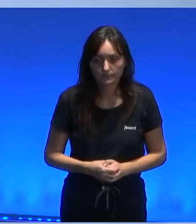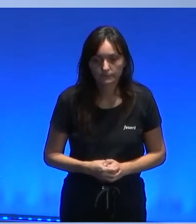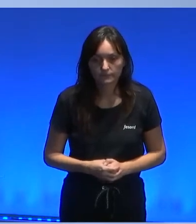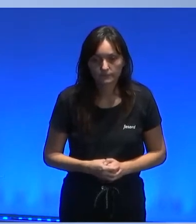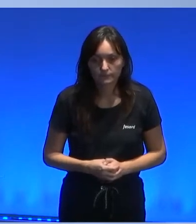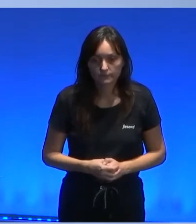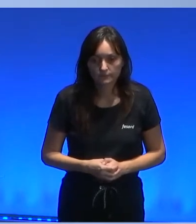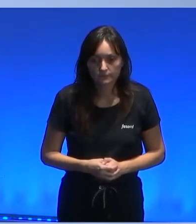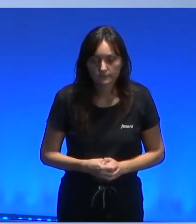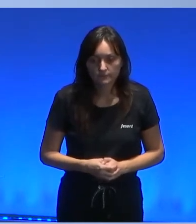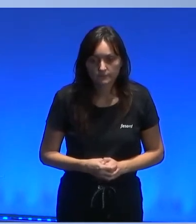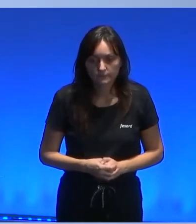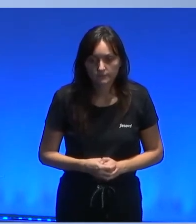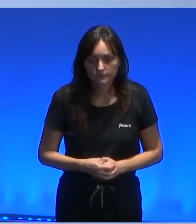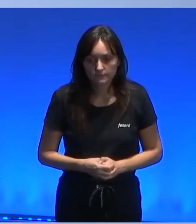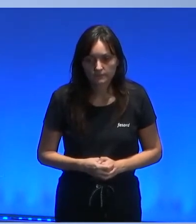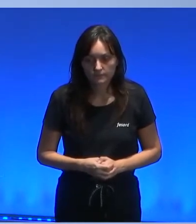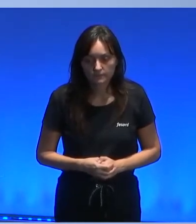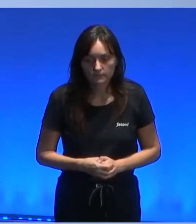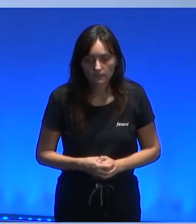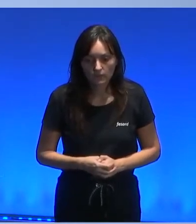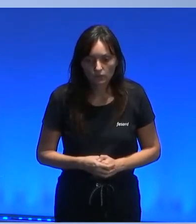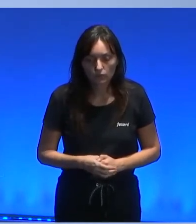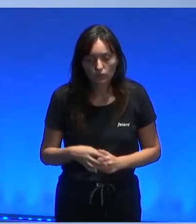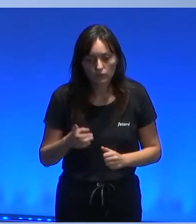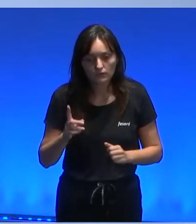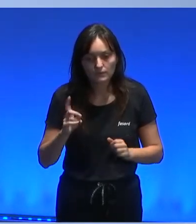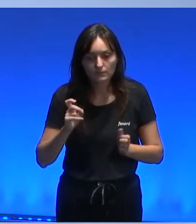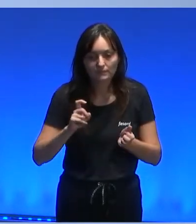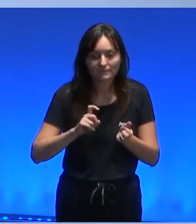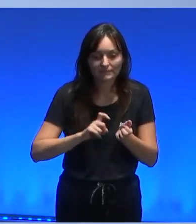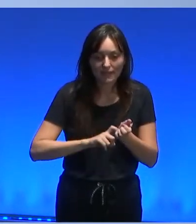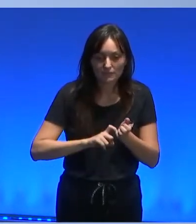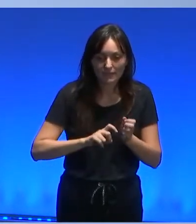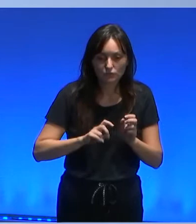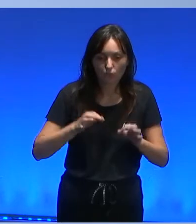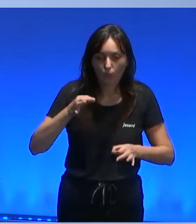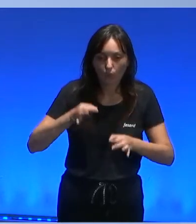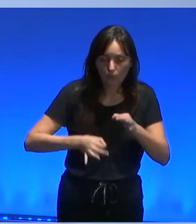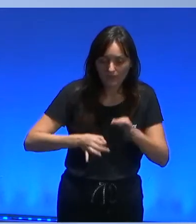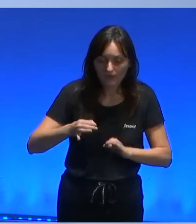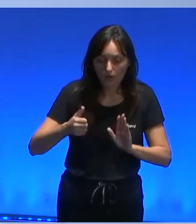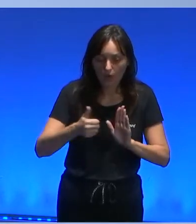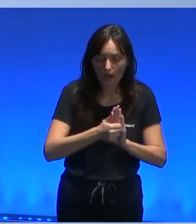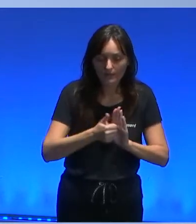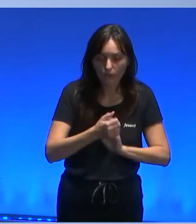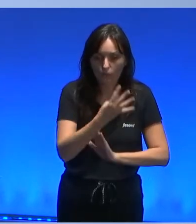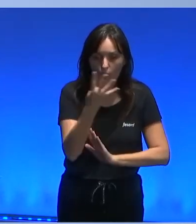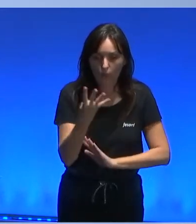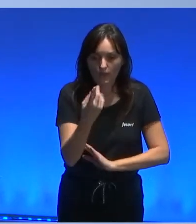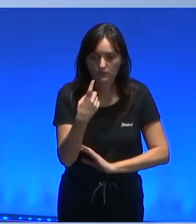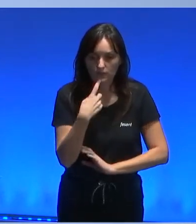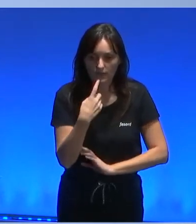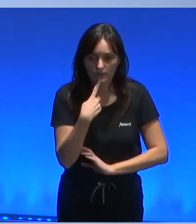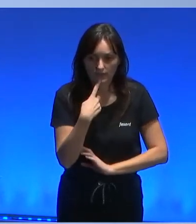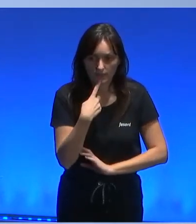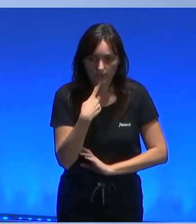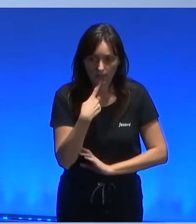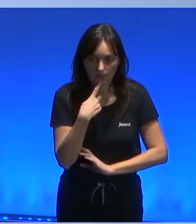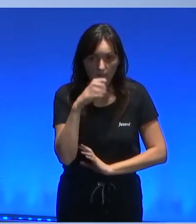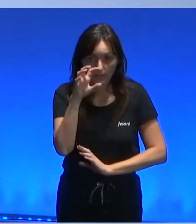Y es tan fuerte el aspecto jurídico que el artículo 4 dice que los